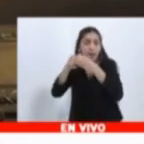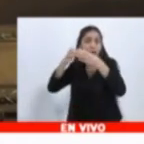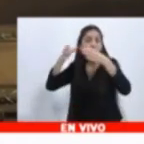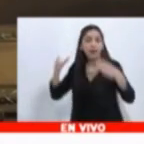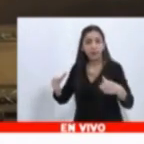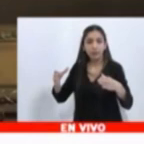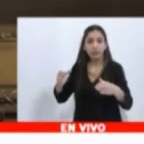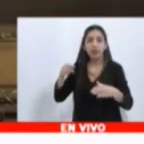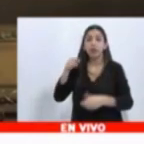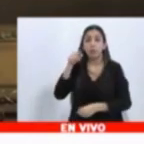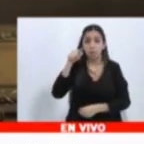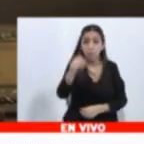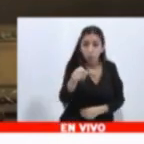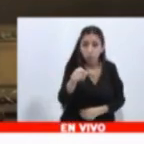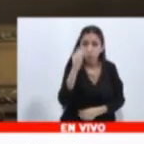gran sueño